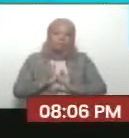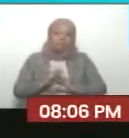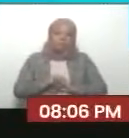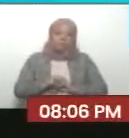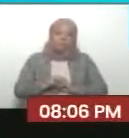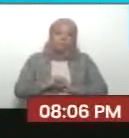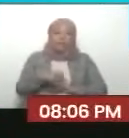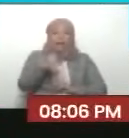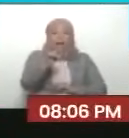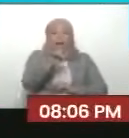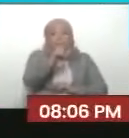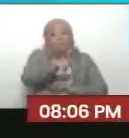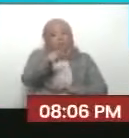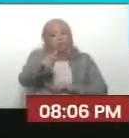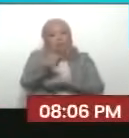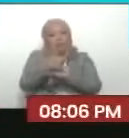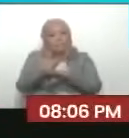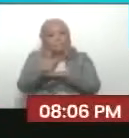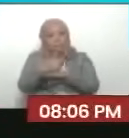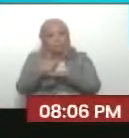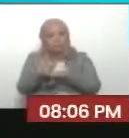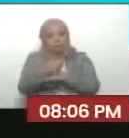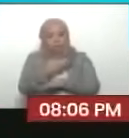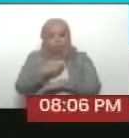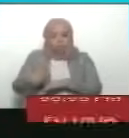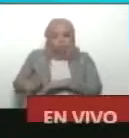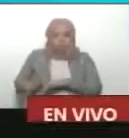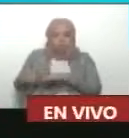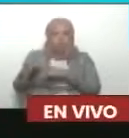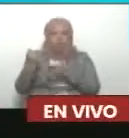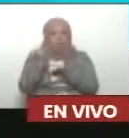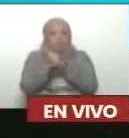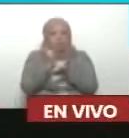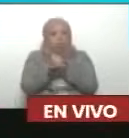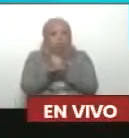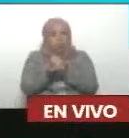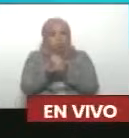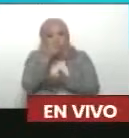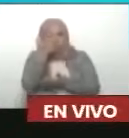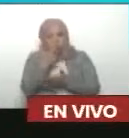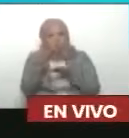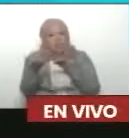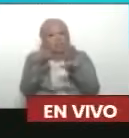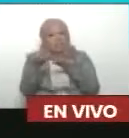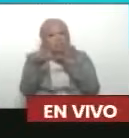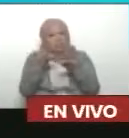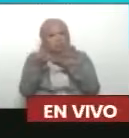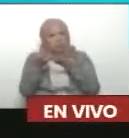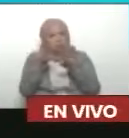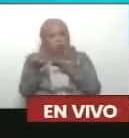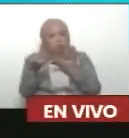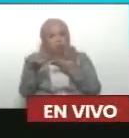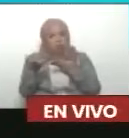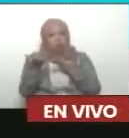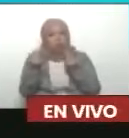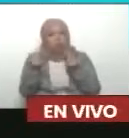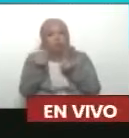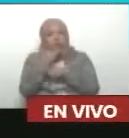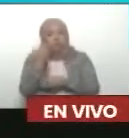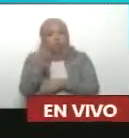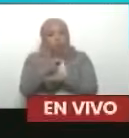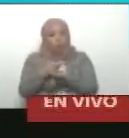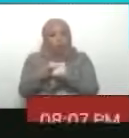muchos ministros y ministras, muchos presidentes de institutos autónomos de servicios públicos, muchos